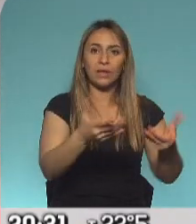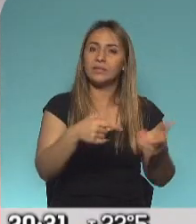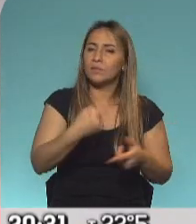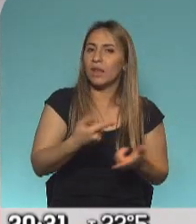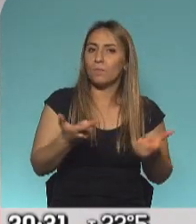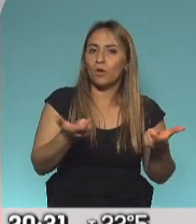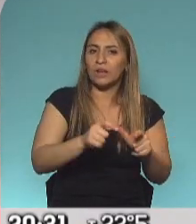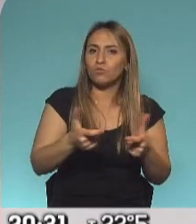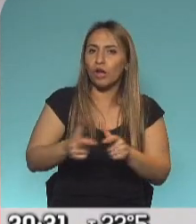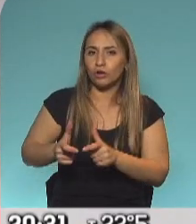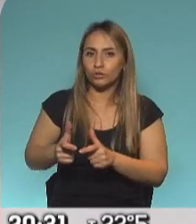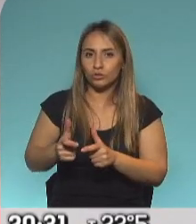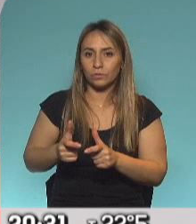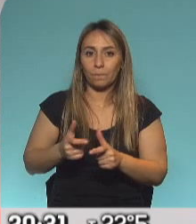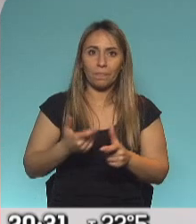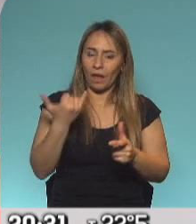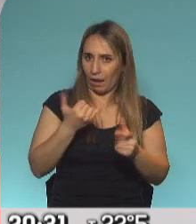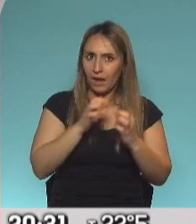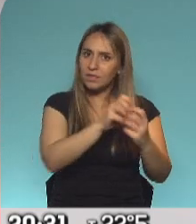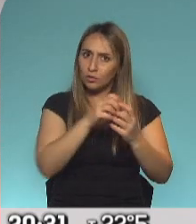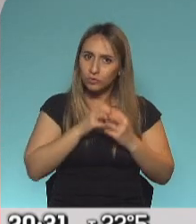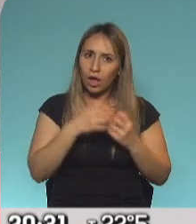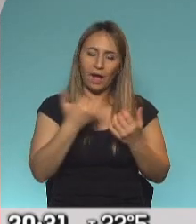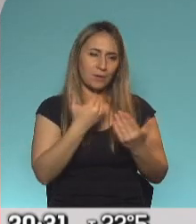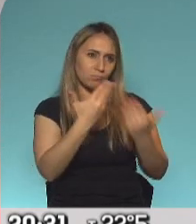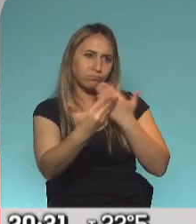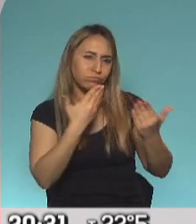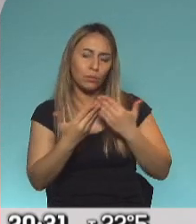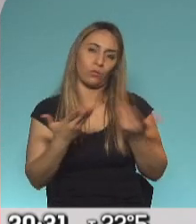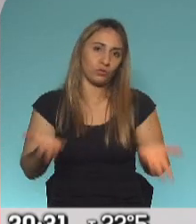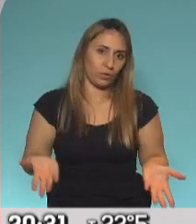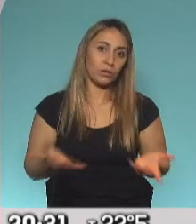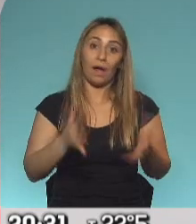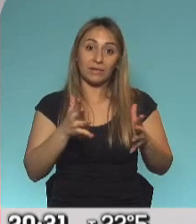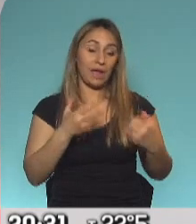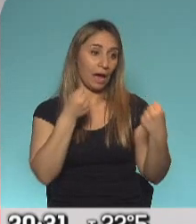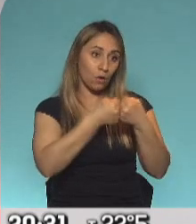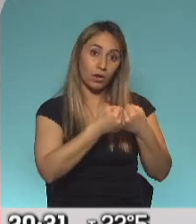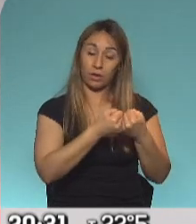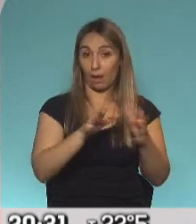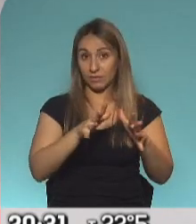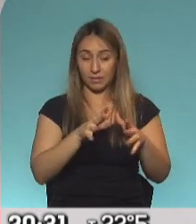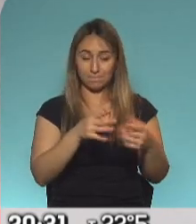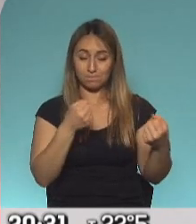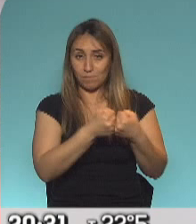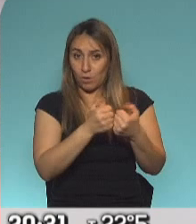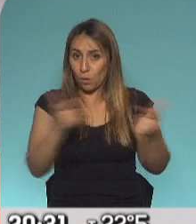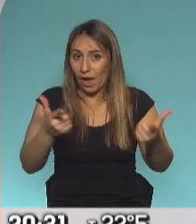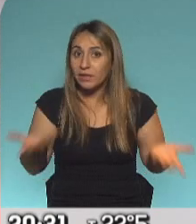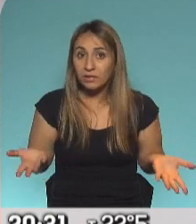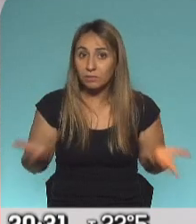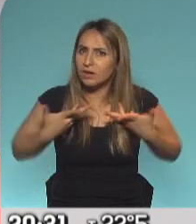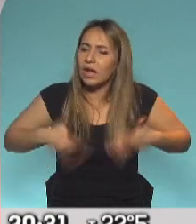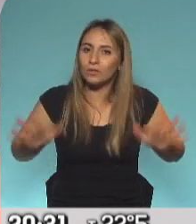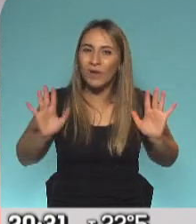muy donde se discute, donde se debate, donde naturalmente muchas veces nos ponemos de acuerdo, pero también a veces no nos ponemos de acuerdo, pero